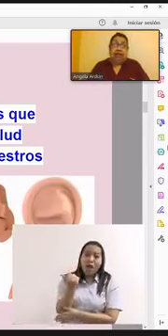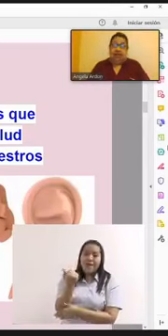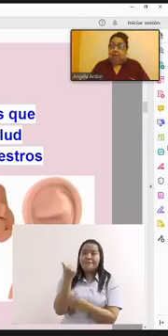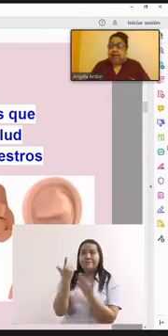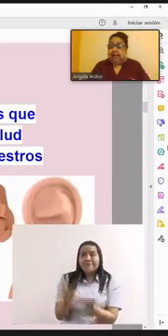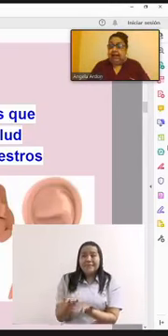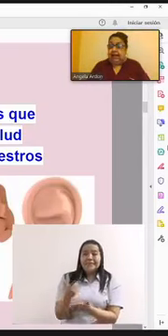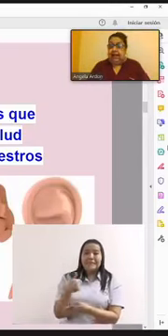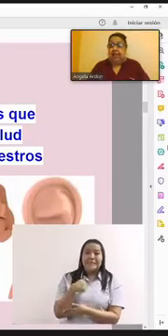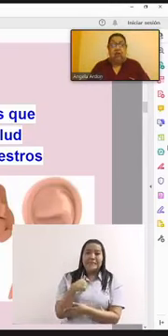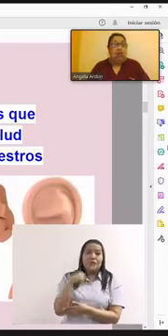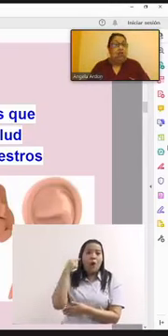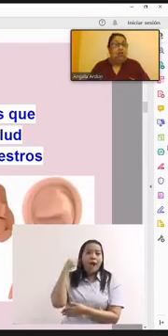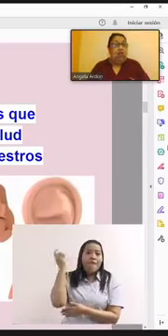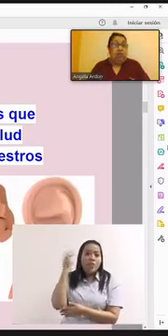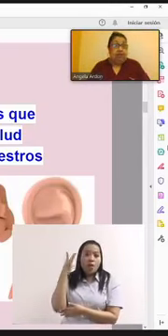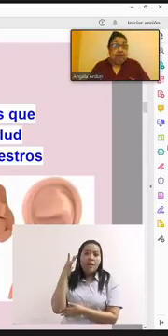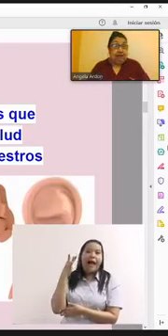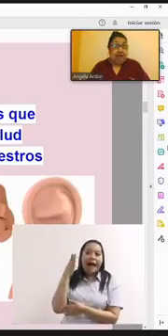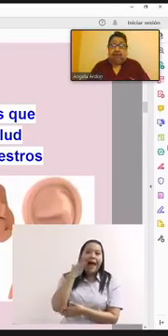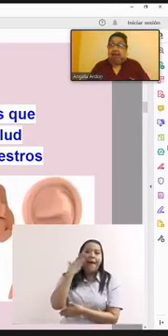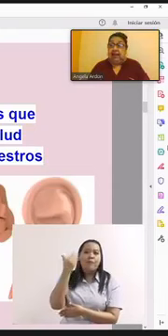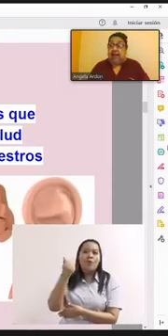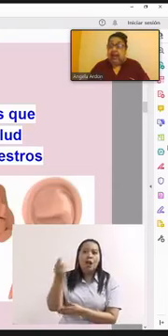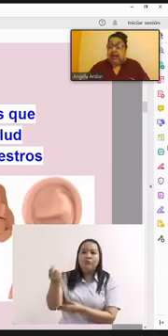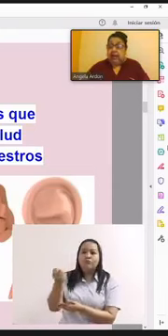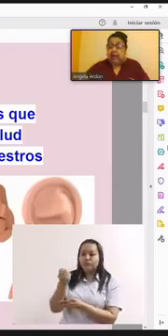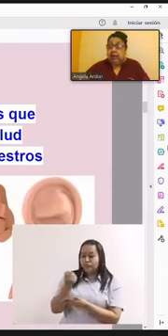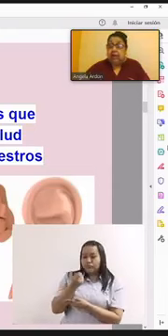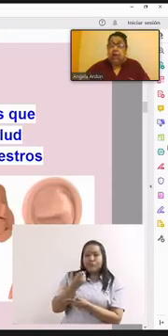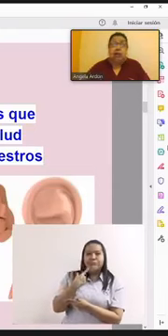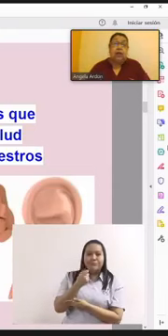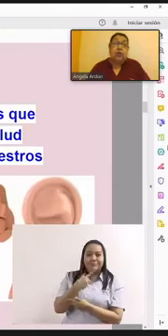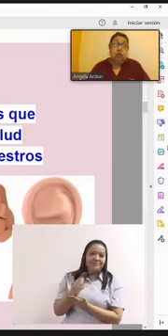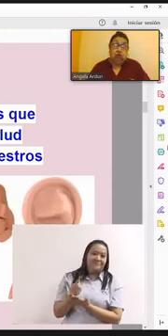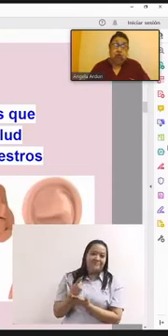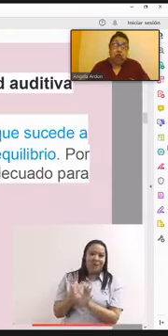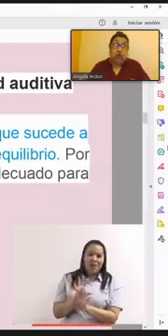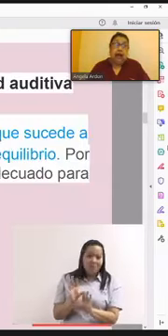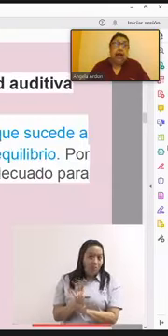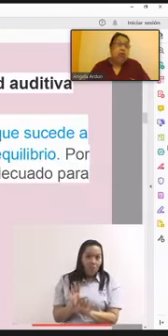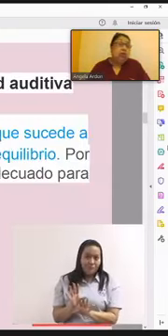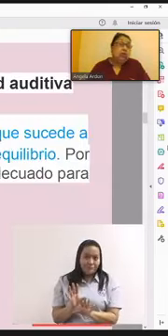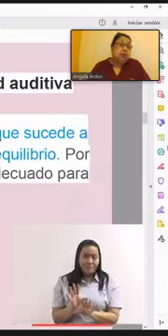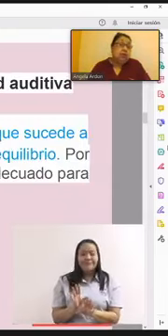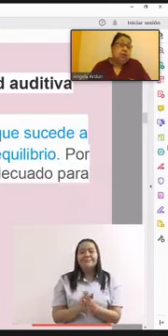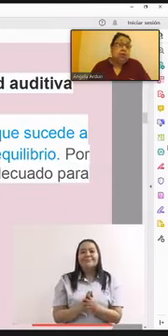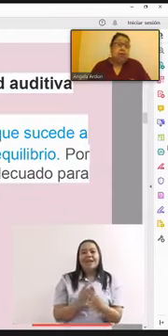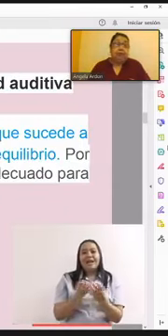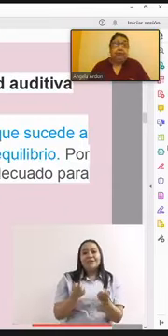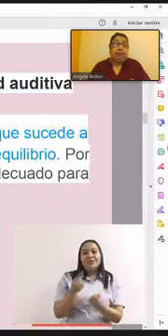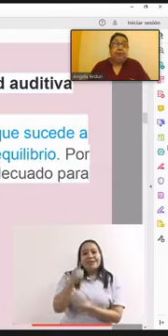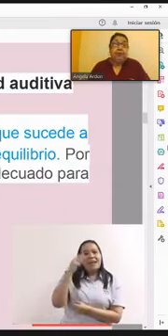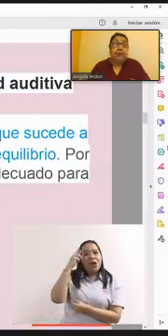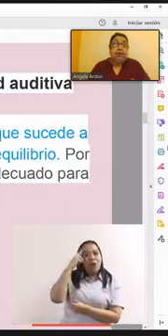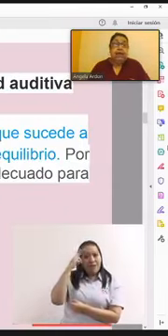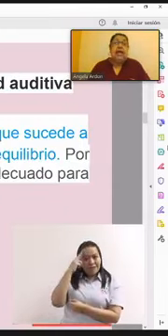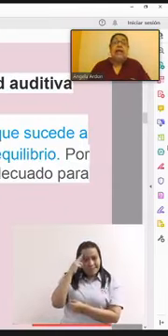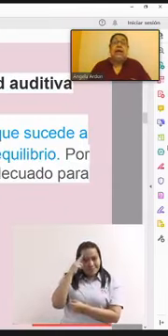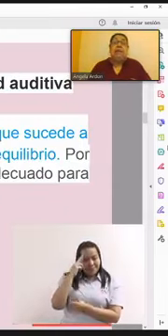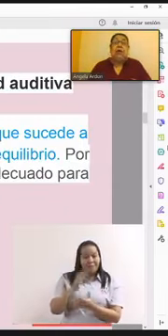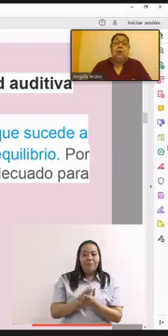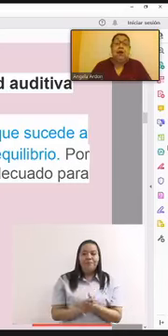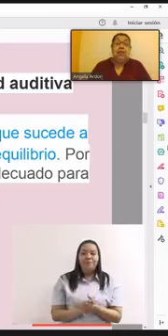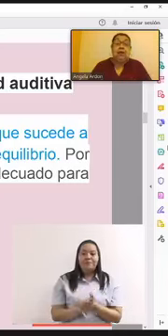gotitas, ¿verdad? Entonces, no debe de ser así. Aquí vamos a recordar juntos algo que todos sabemos.